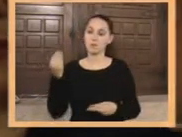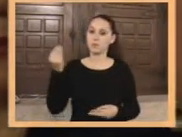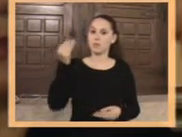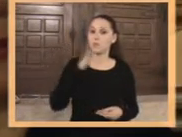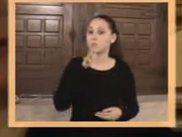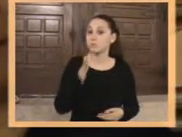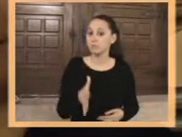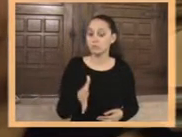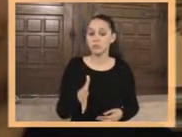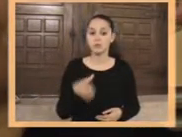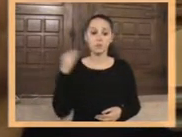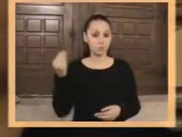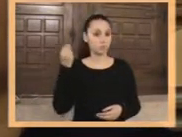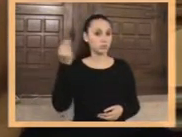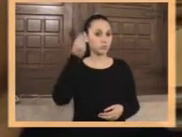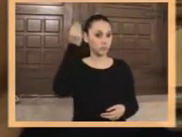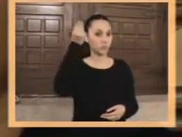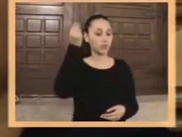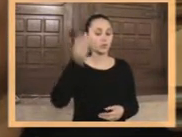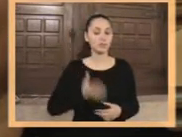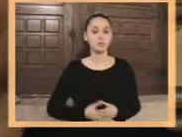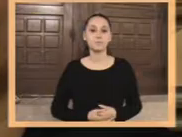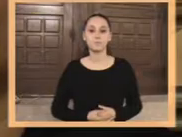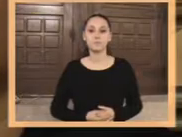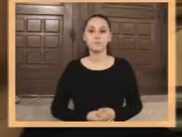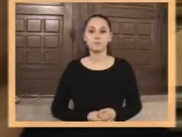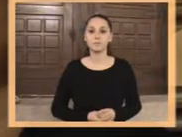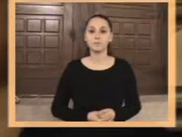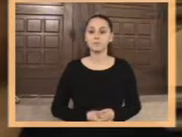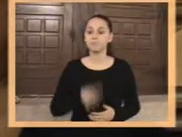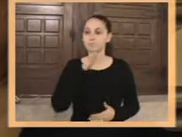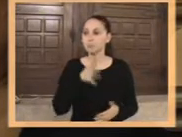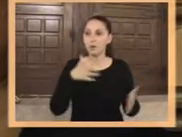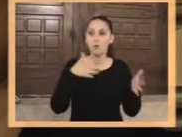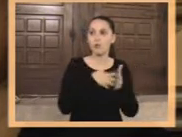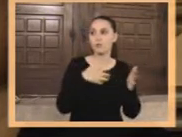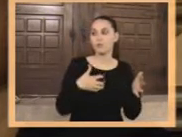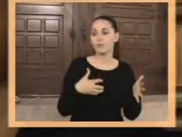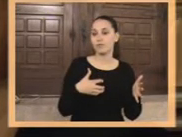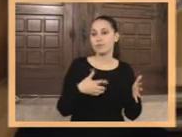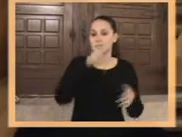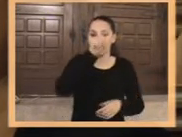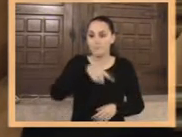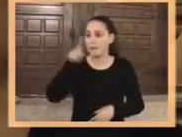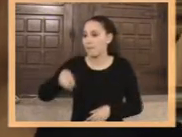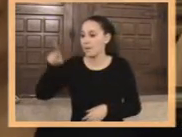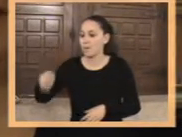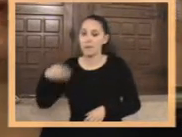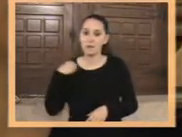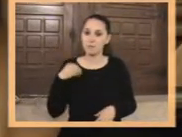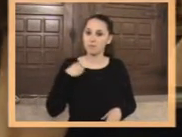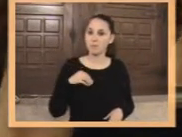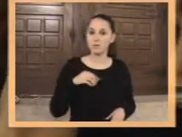creo beneficioso precisamente fijar una fecha y una hora todos los meses